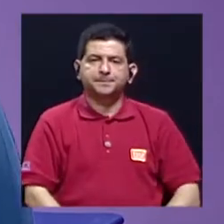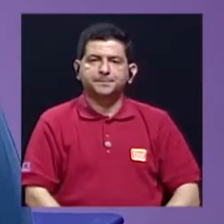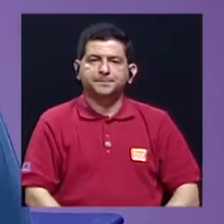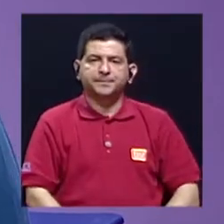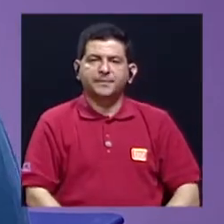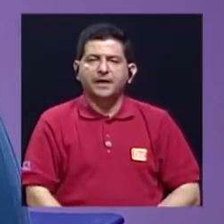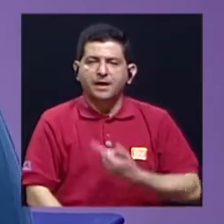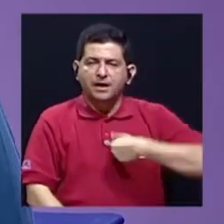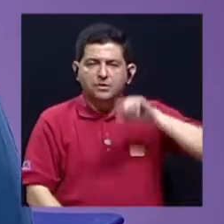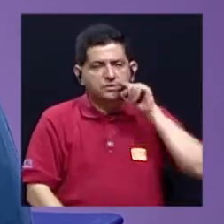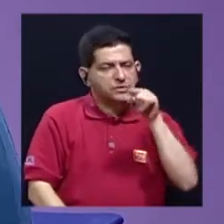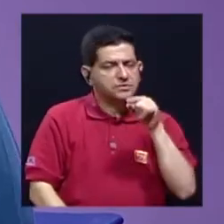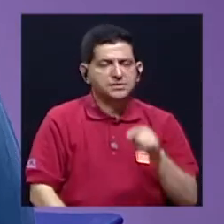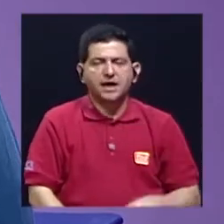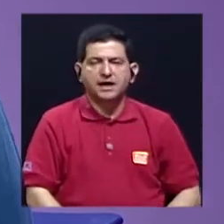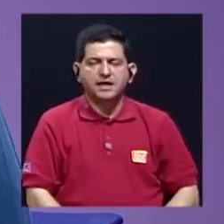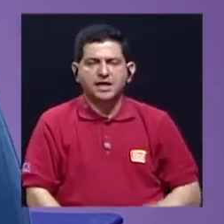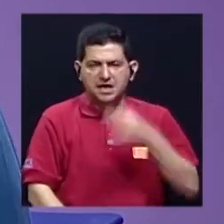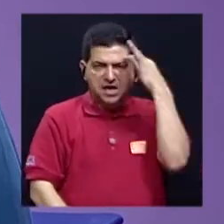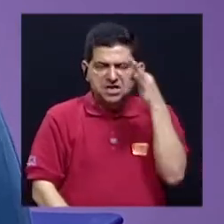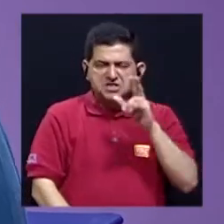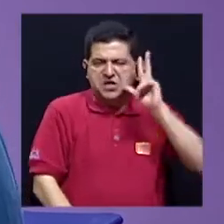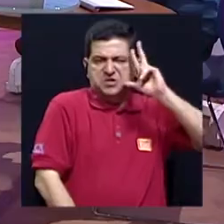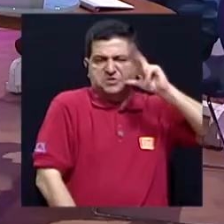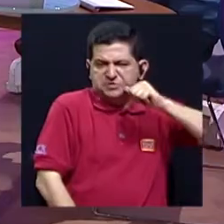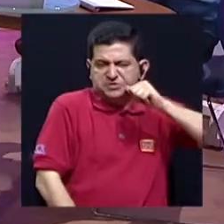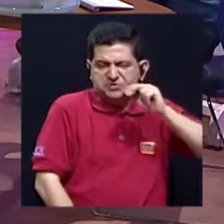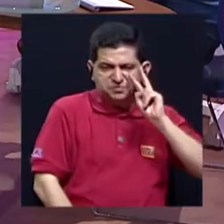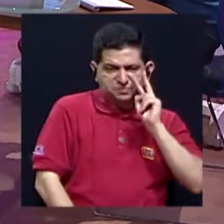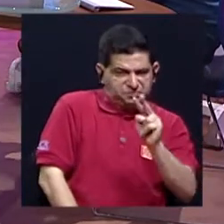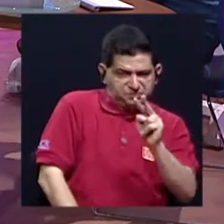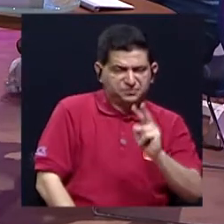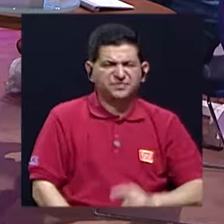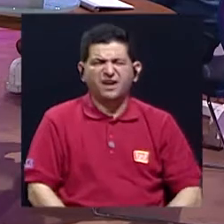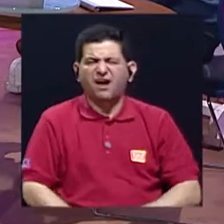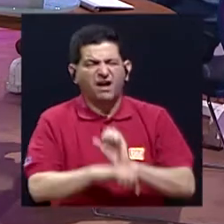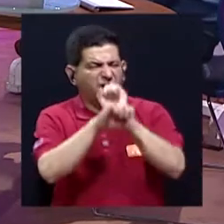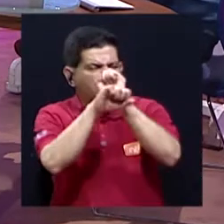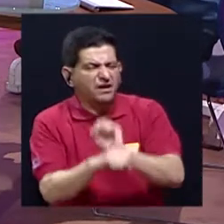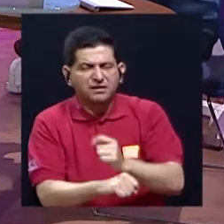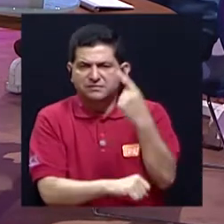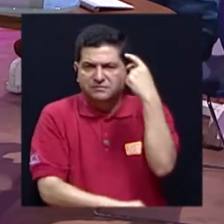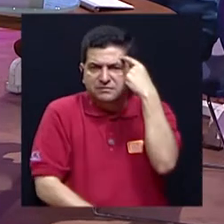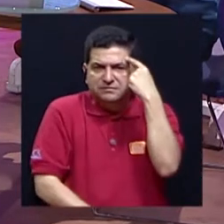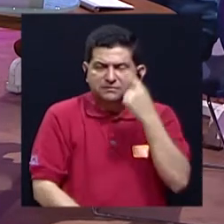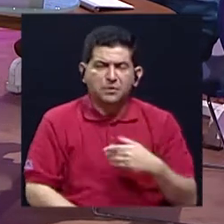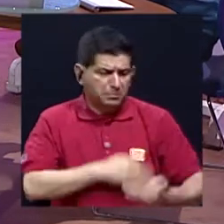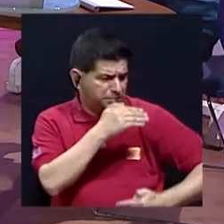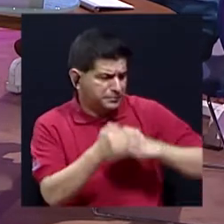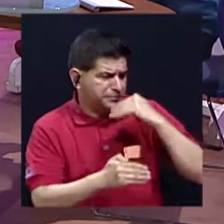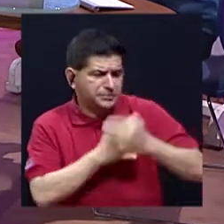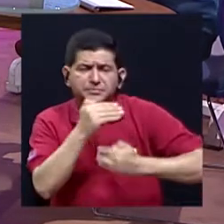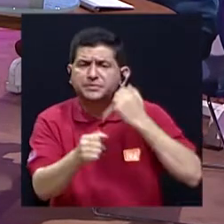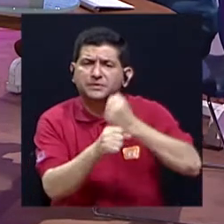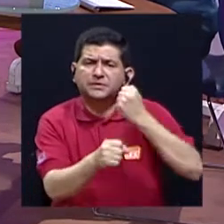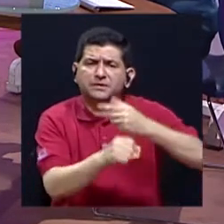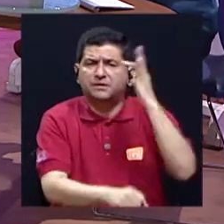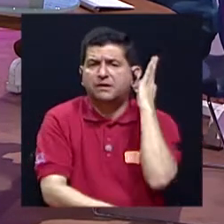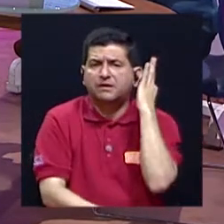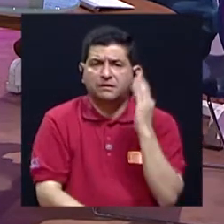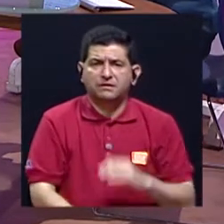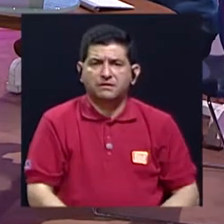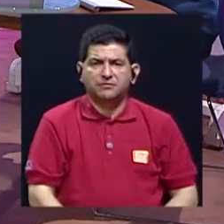entonces encontramos ahí posiciones machistas, ¿verdad?, tradicionales, que piensan que la gestión, la labor de las